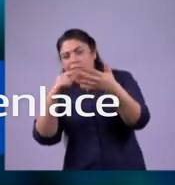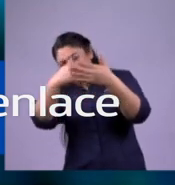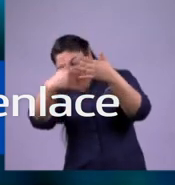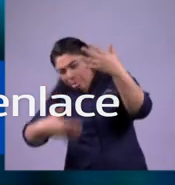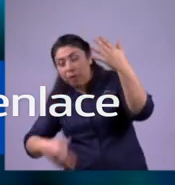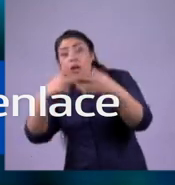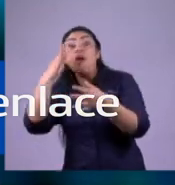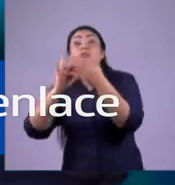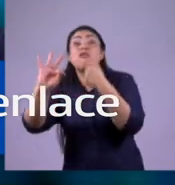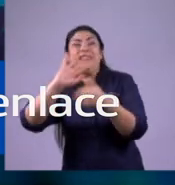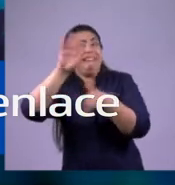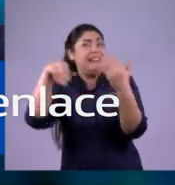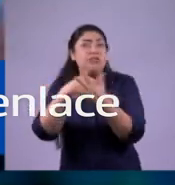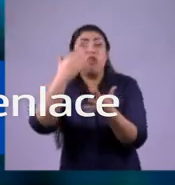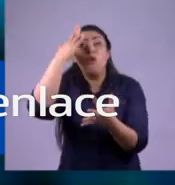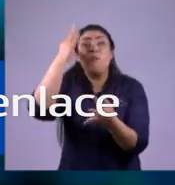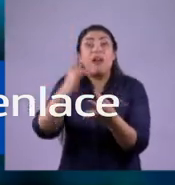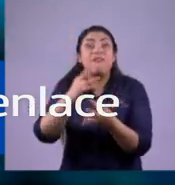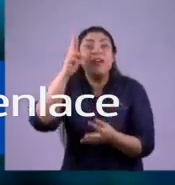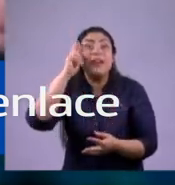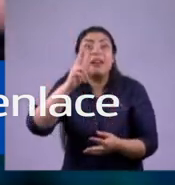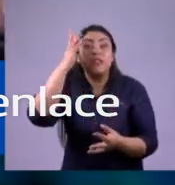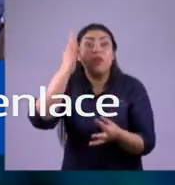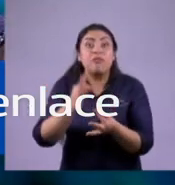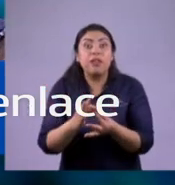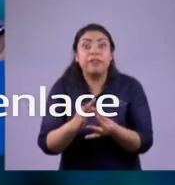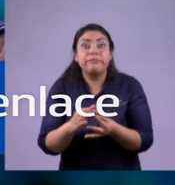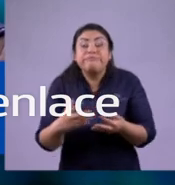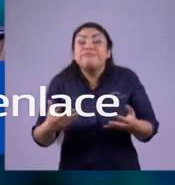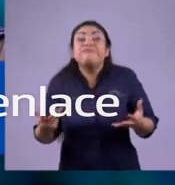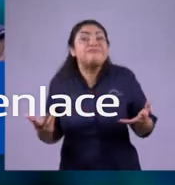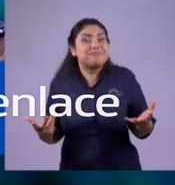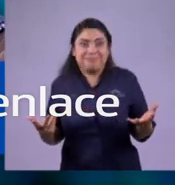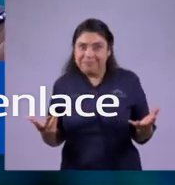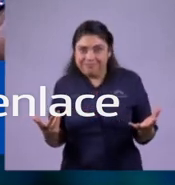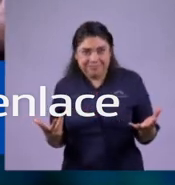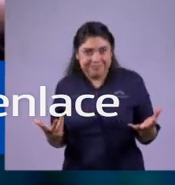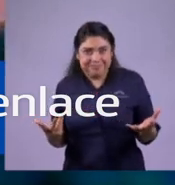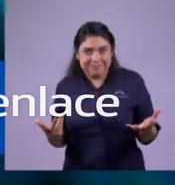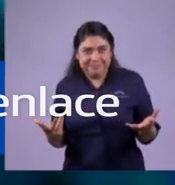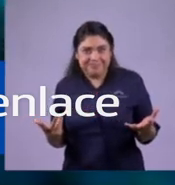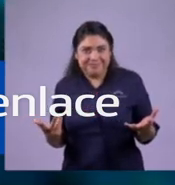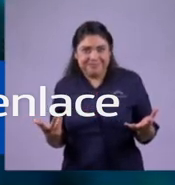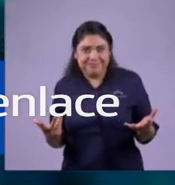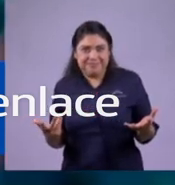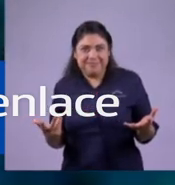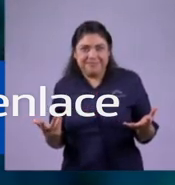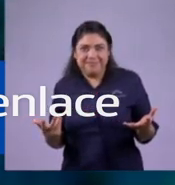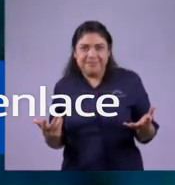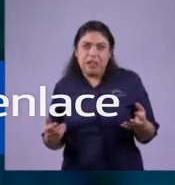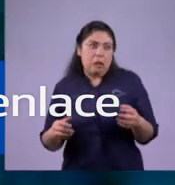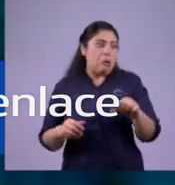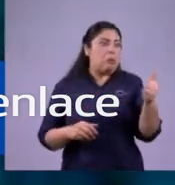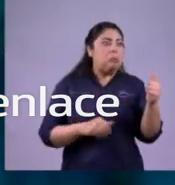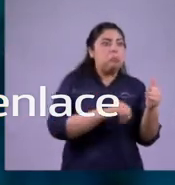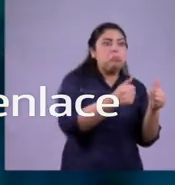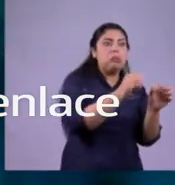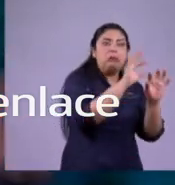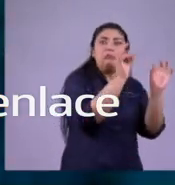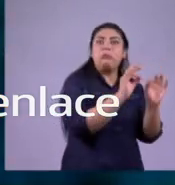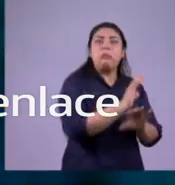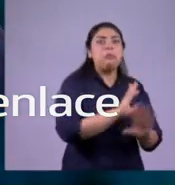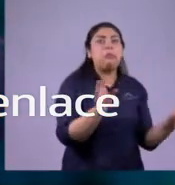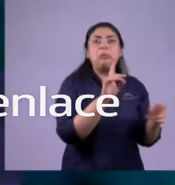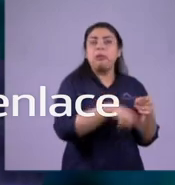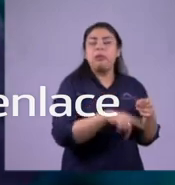profetas y quiere que le presente otra fórmula no funciona otra fórmula la